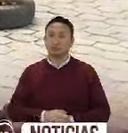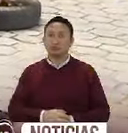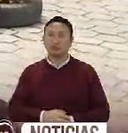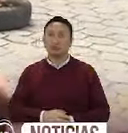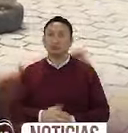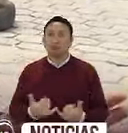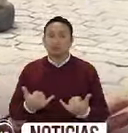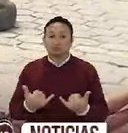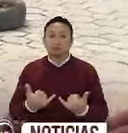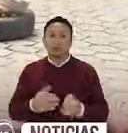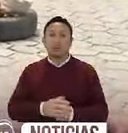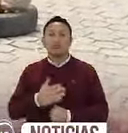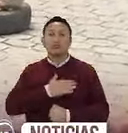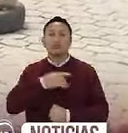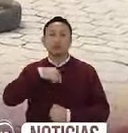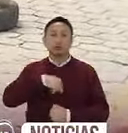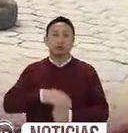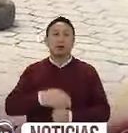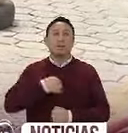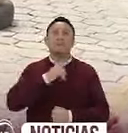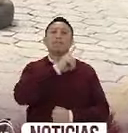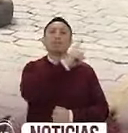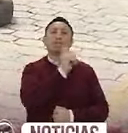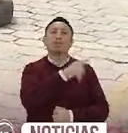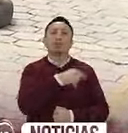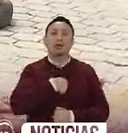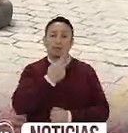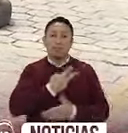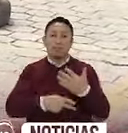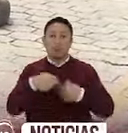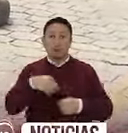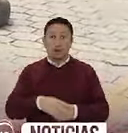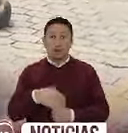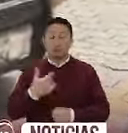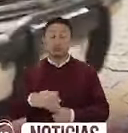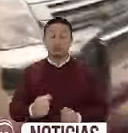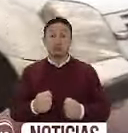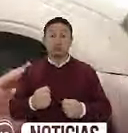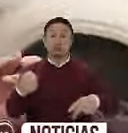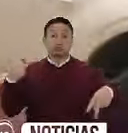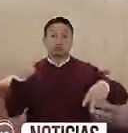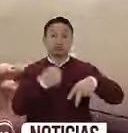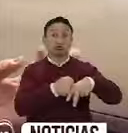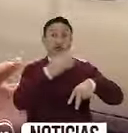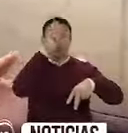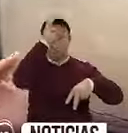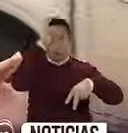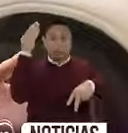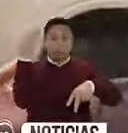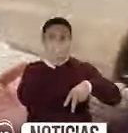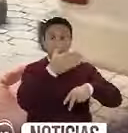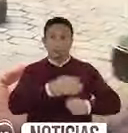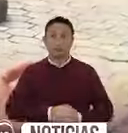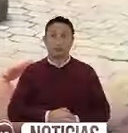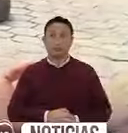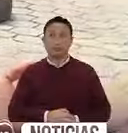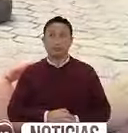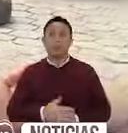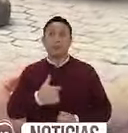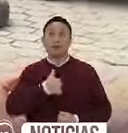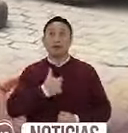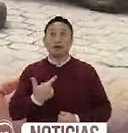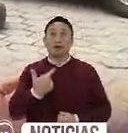Y ahorita nosotros venimos a averiguar porque realmente mi hijo está grave en la clínica que le llevó la ambulancia, porque nosotros